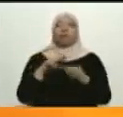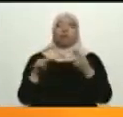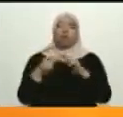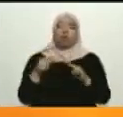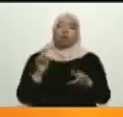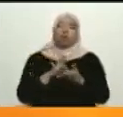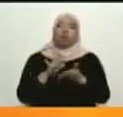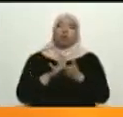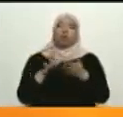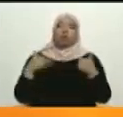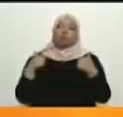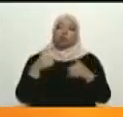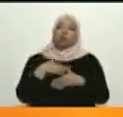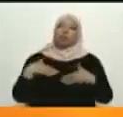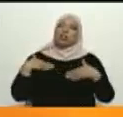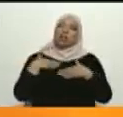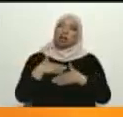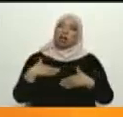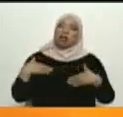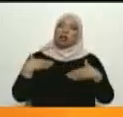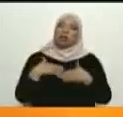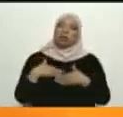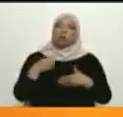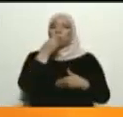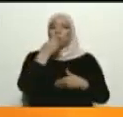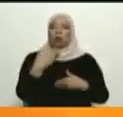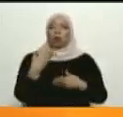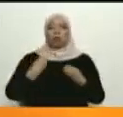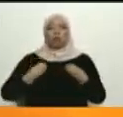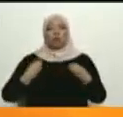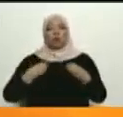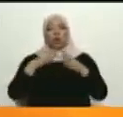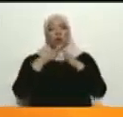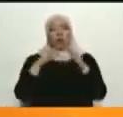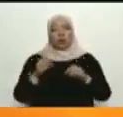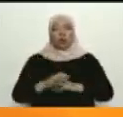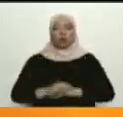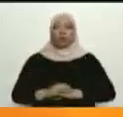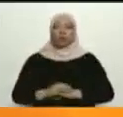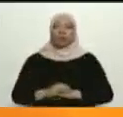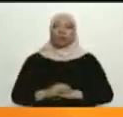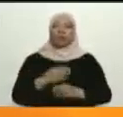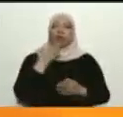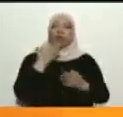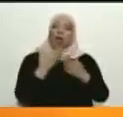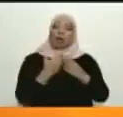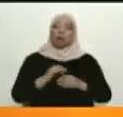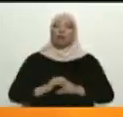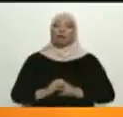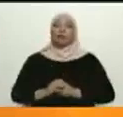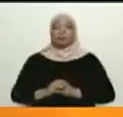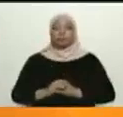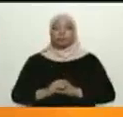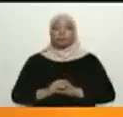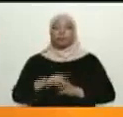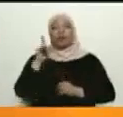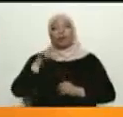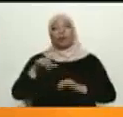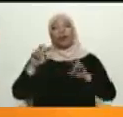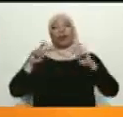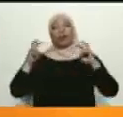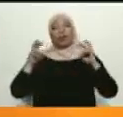convivencia sana solidaria y el buen vivir para todos y todas gracias almirante Bueno hay un tema muy importante